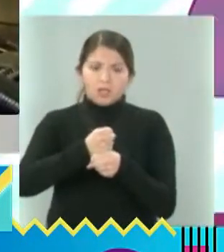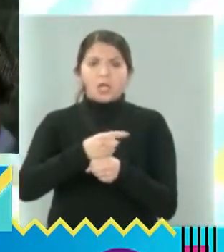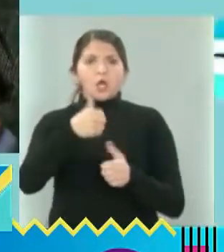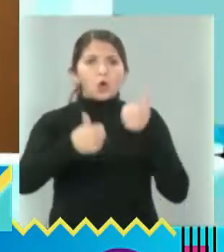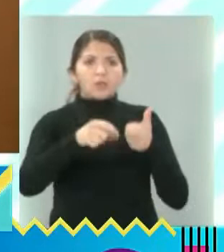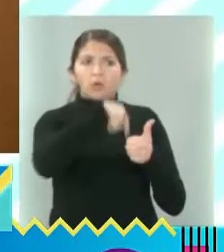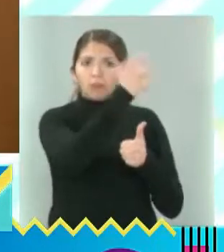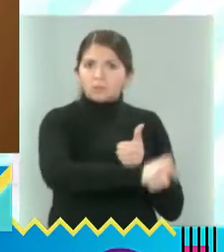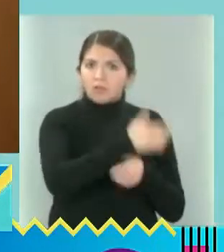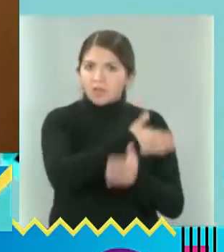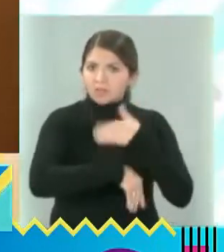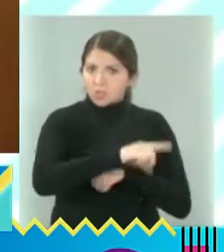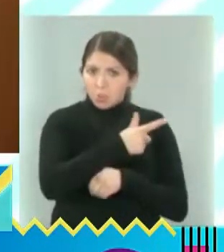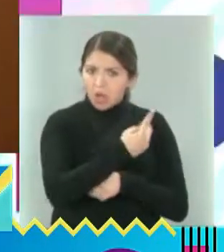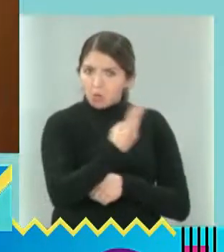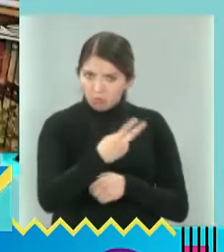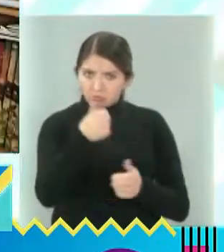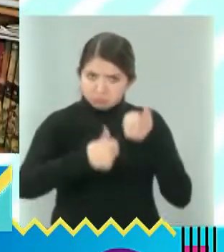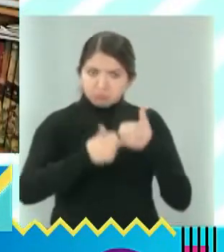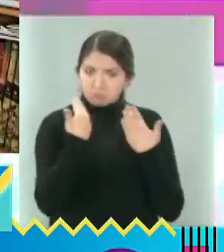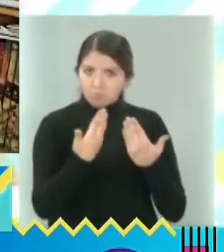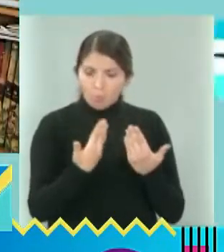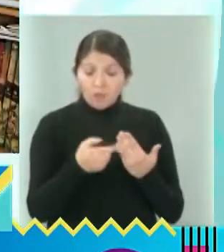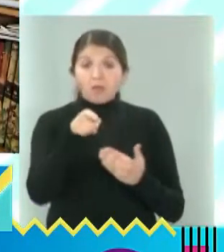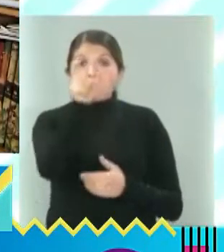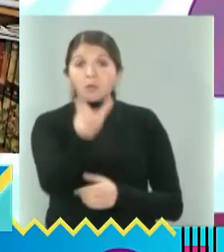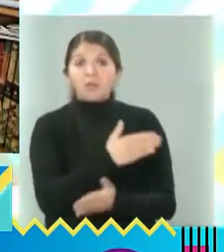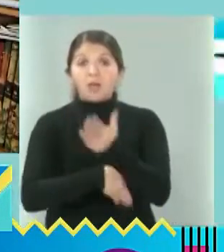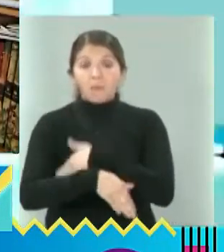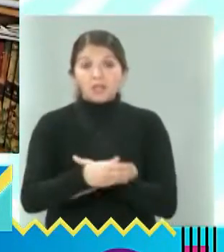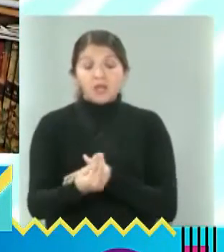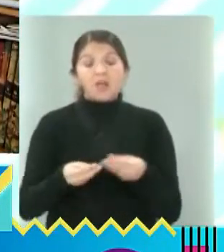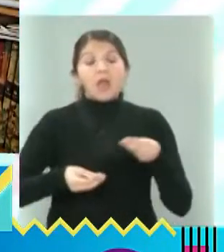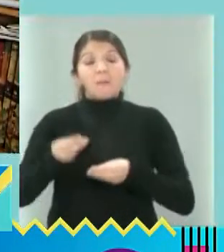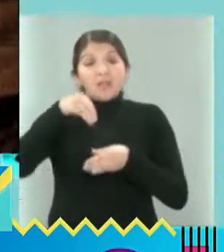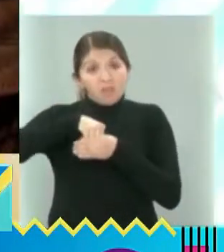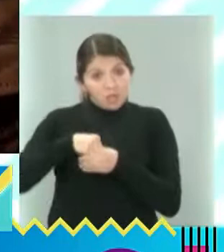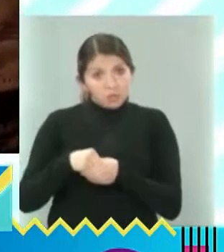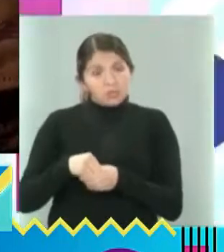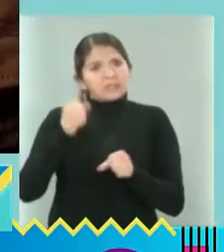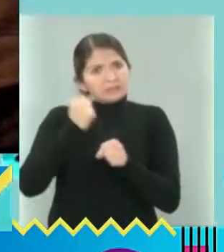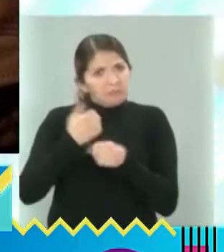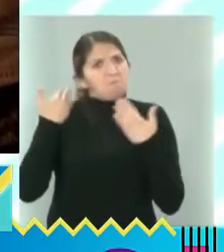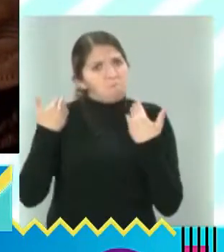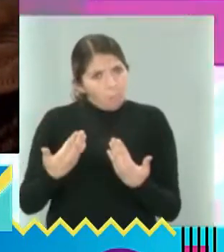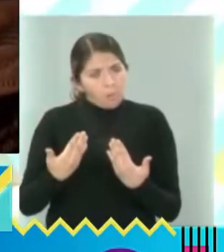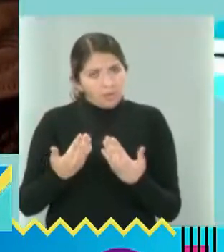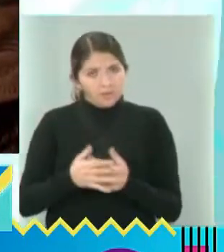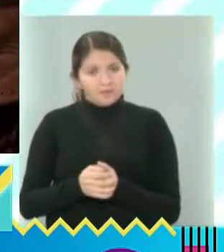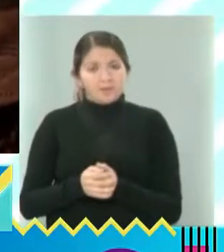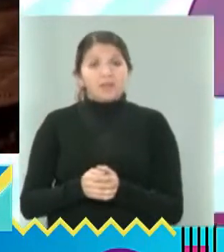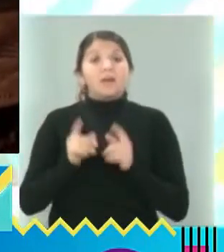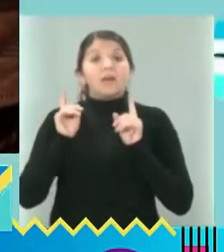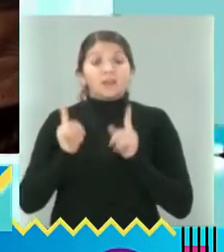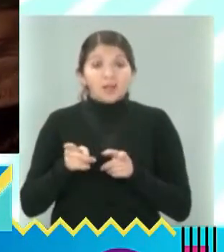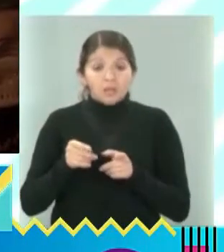otros, y que puede ser parte de tu empresa y aportar como factor de competencia de tu empresa lo mismo que cualquier otra persona, y también de la persona